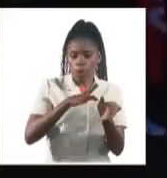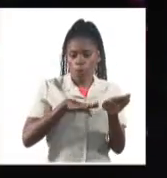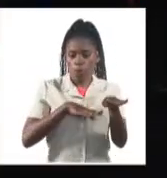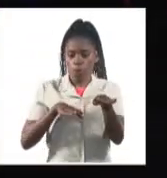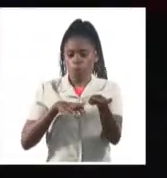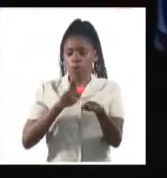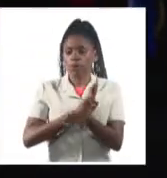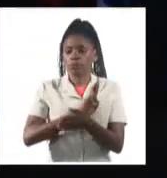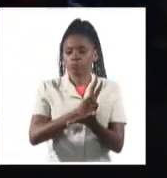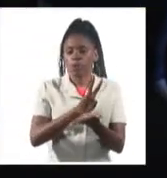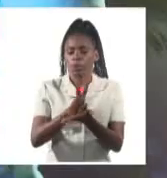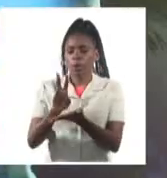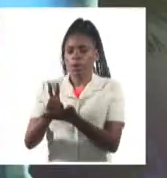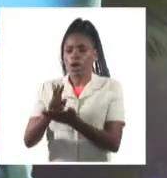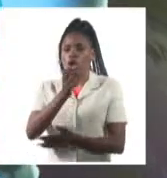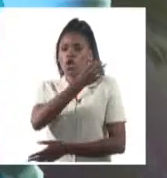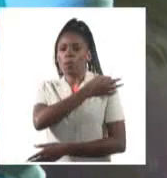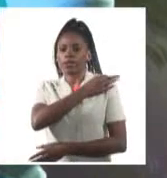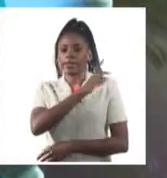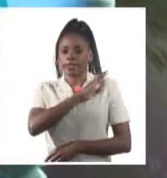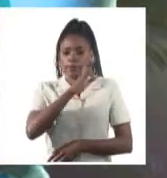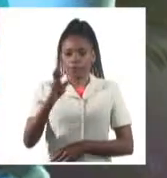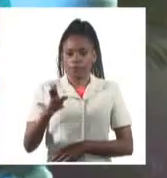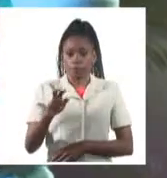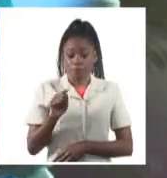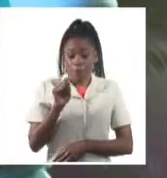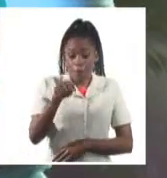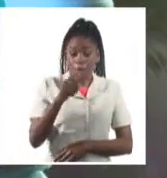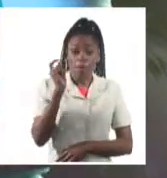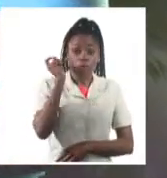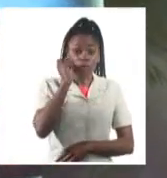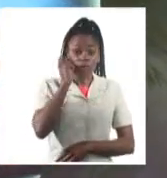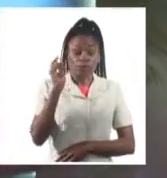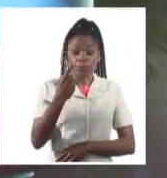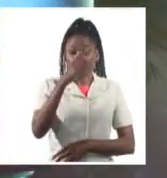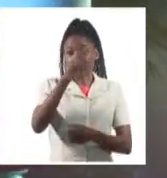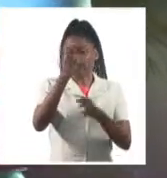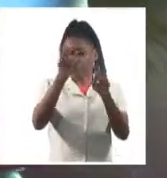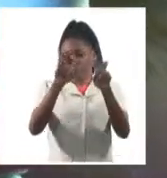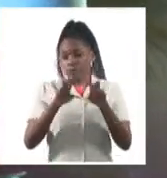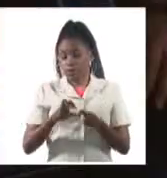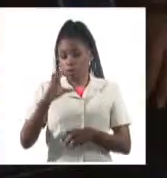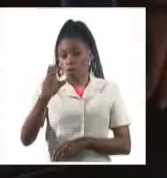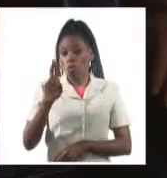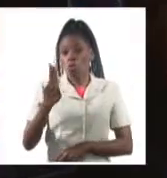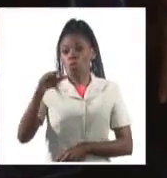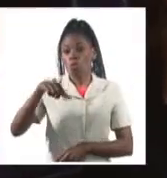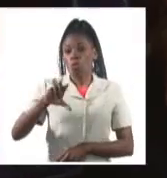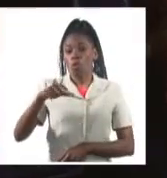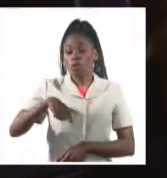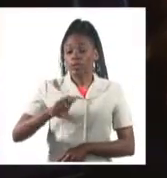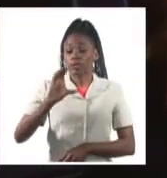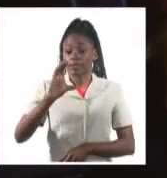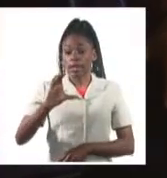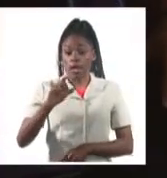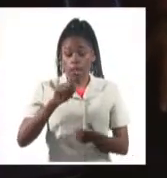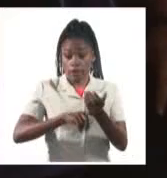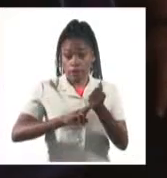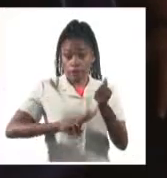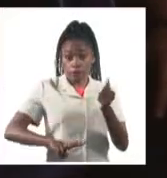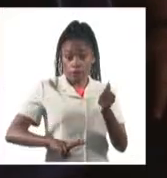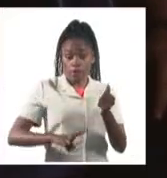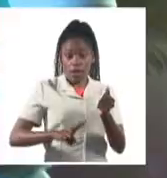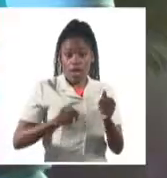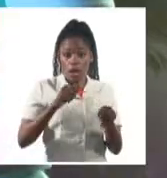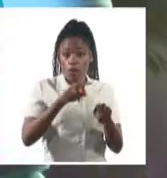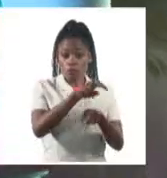junto a combatientes de la Revolución Anis ley Cordero González primera secretaria de la Unión de jóvenes comunistas en la provincia exhortó a los